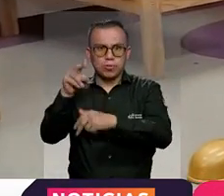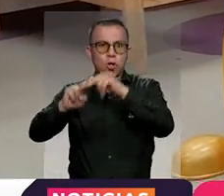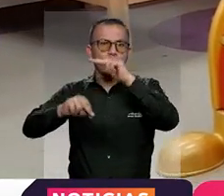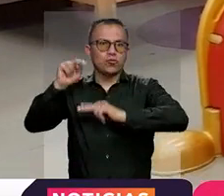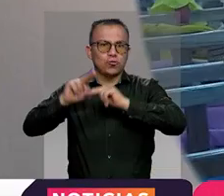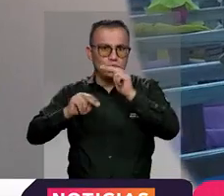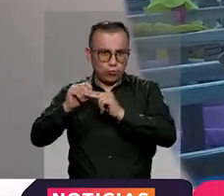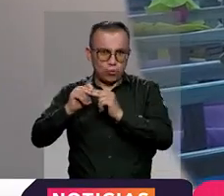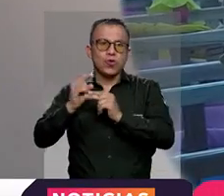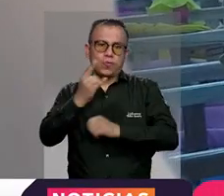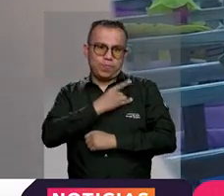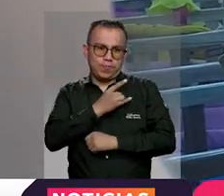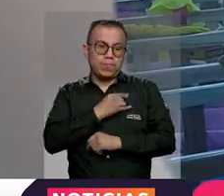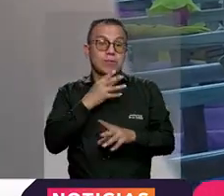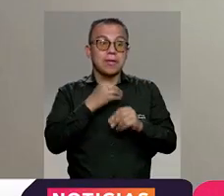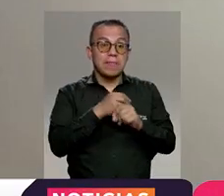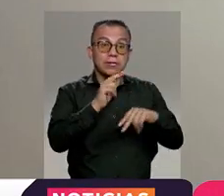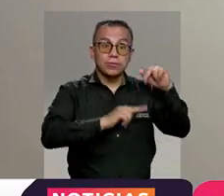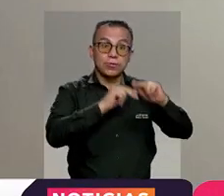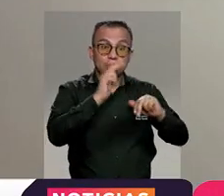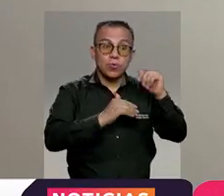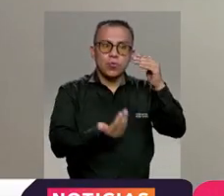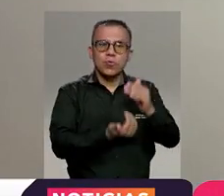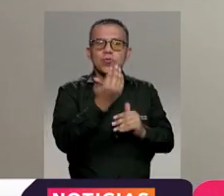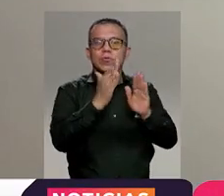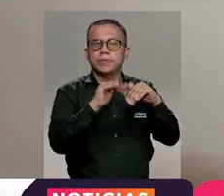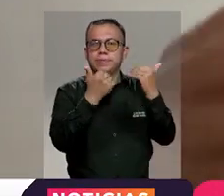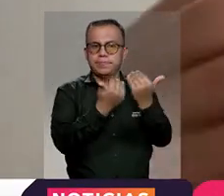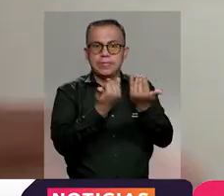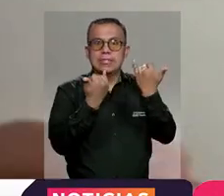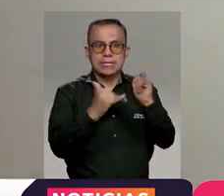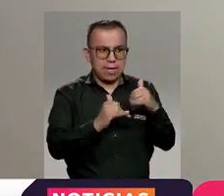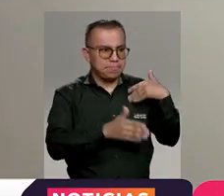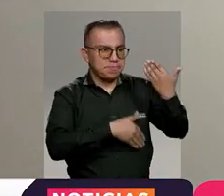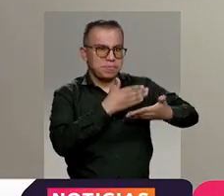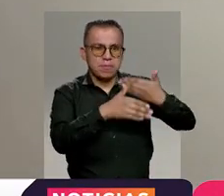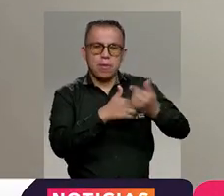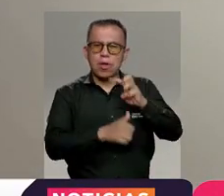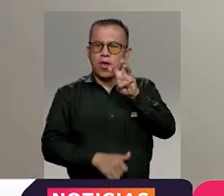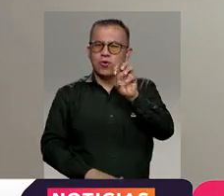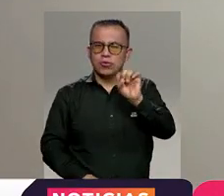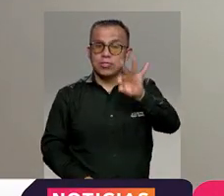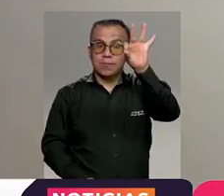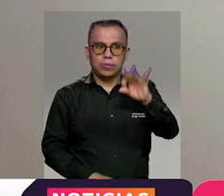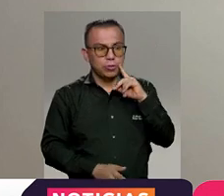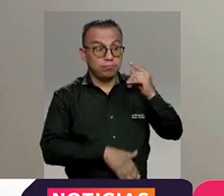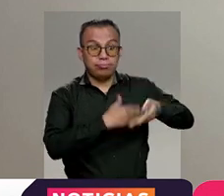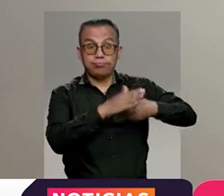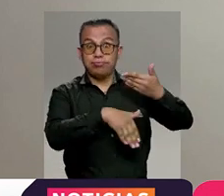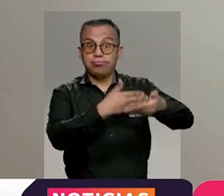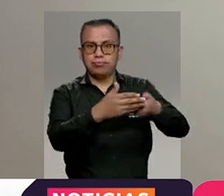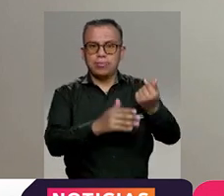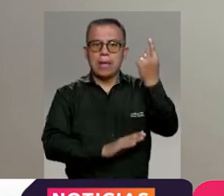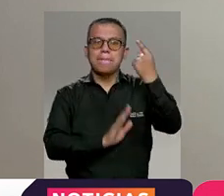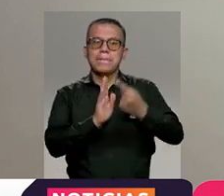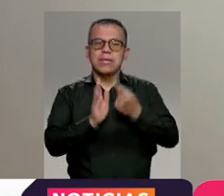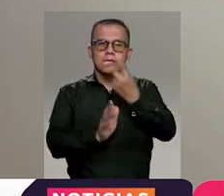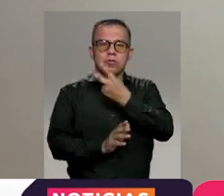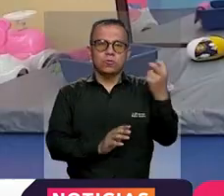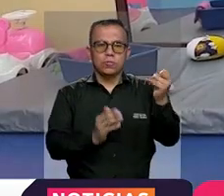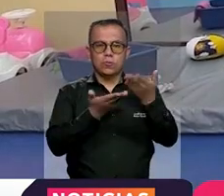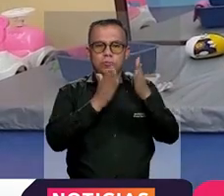avanzamos también en la construcción de un nuevo colegio que ya está en un 80 por ciento de avance para 1200